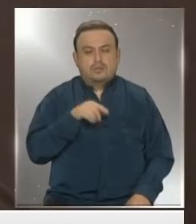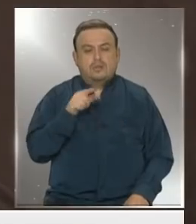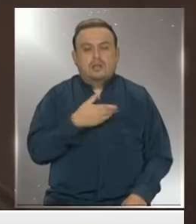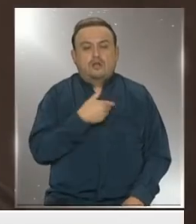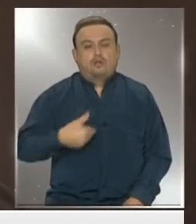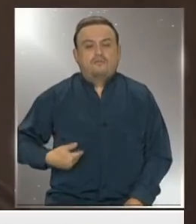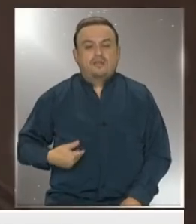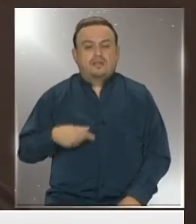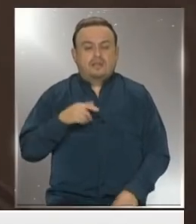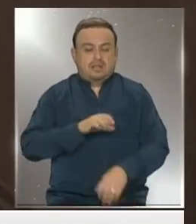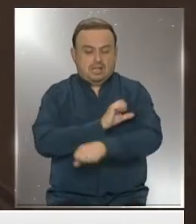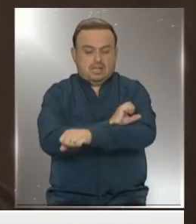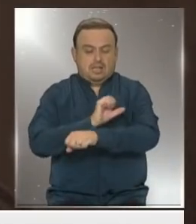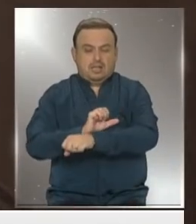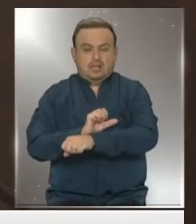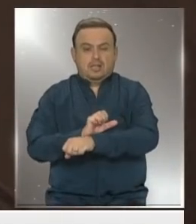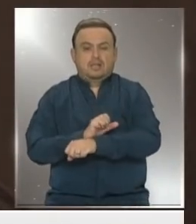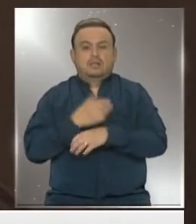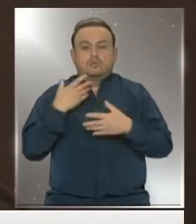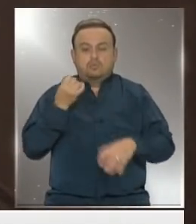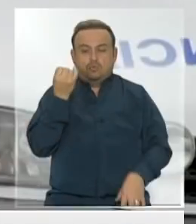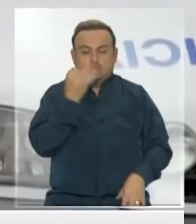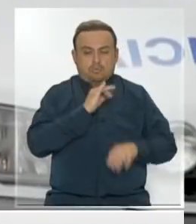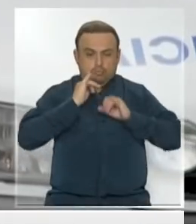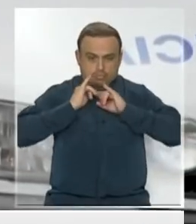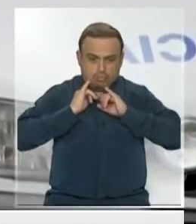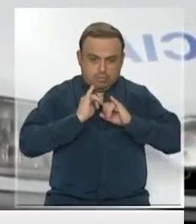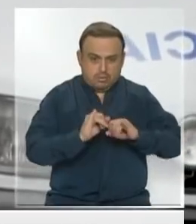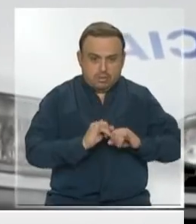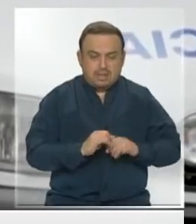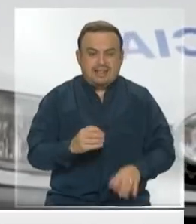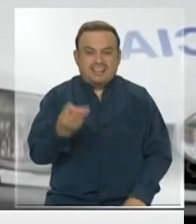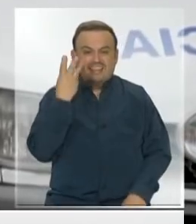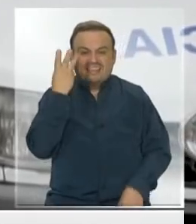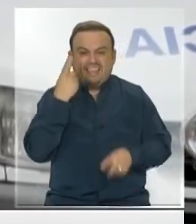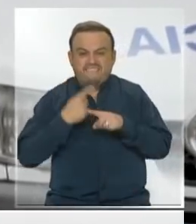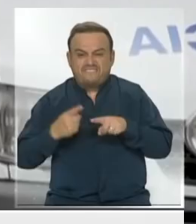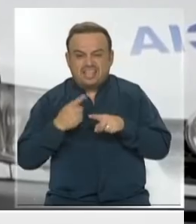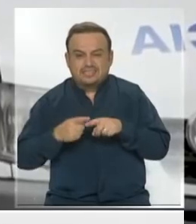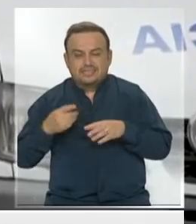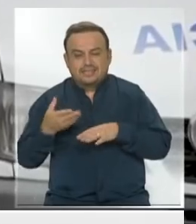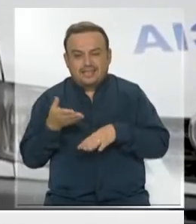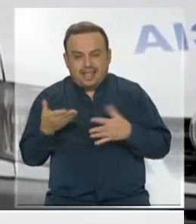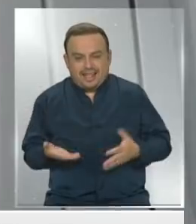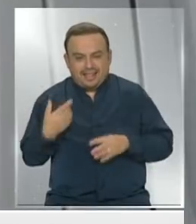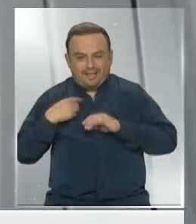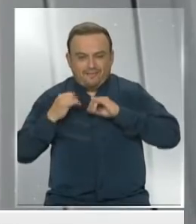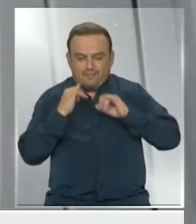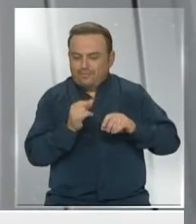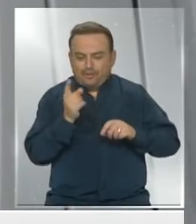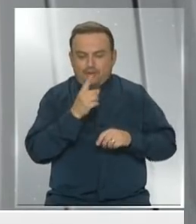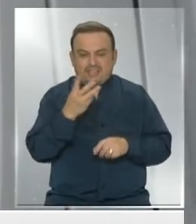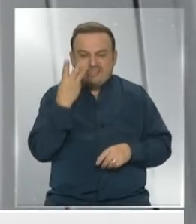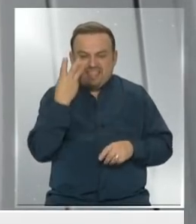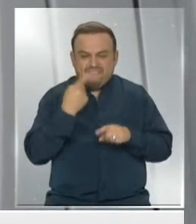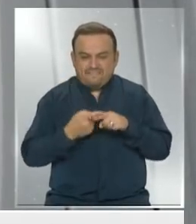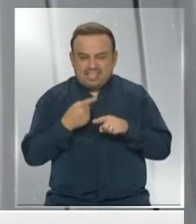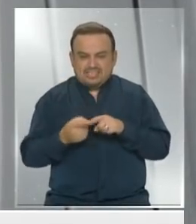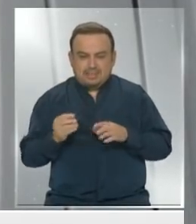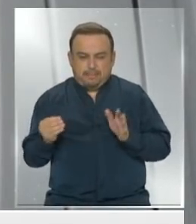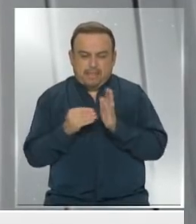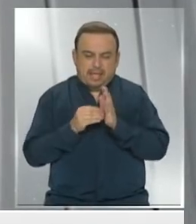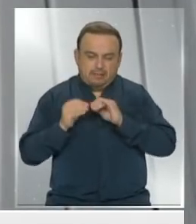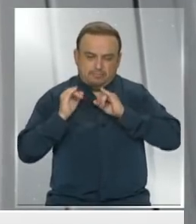gobierno ecuatoriano confirmó que las cifras de fallecidos es el triple de lo que se había informado hasta ahora, con el número de víctimas que subió